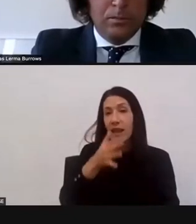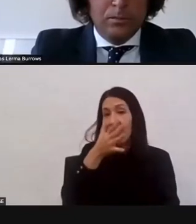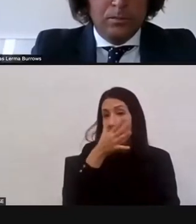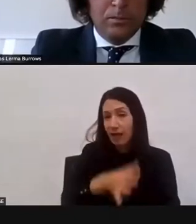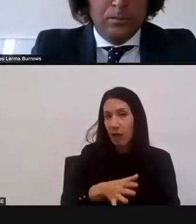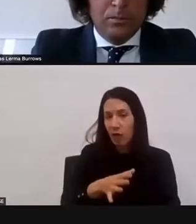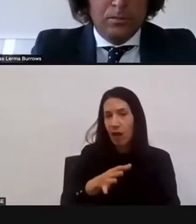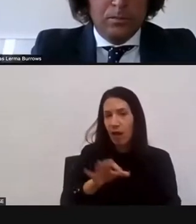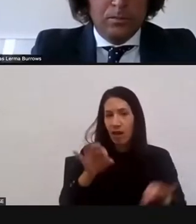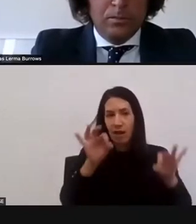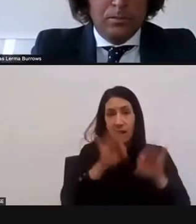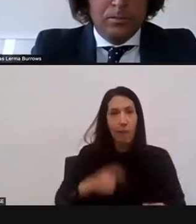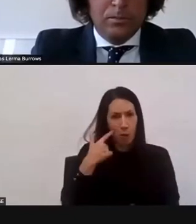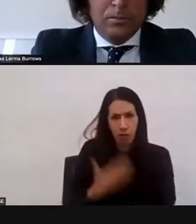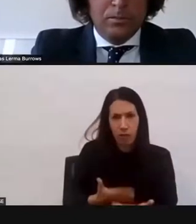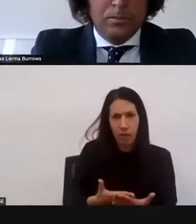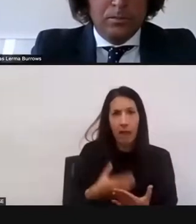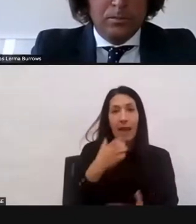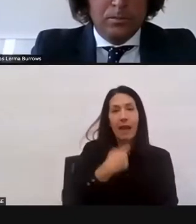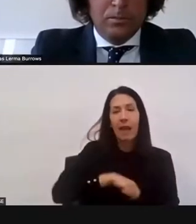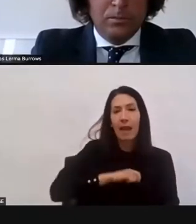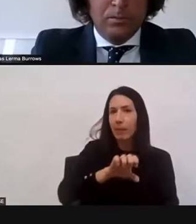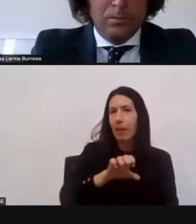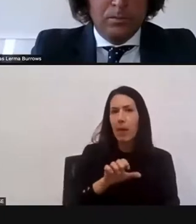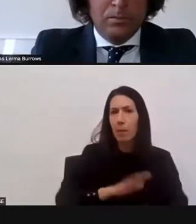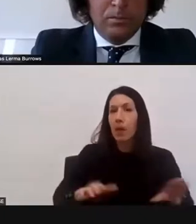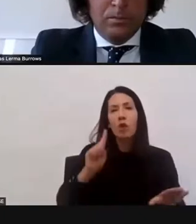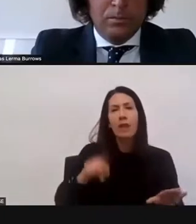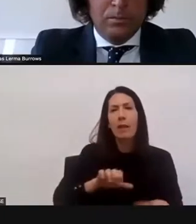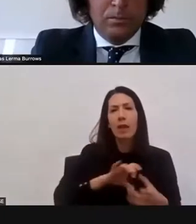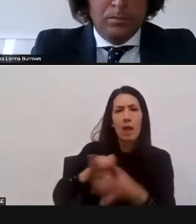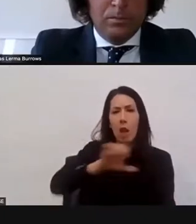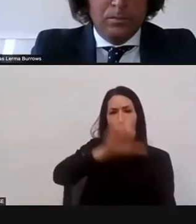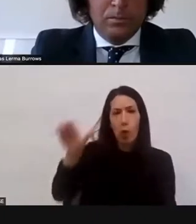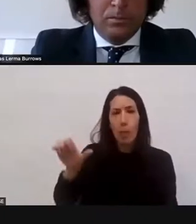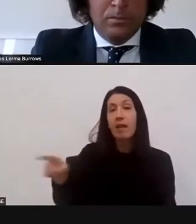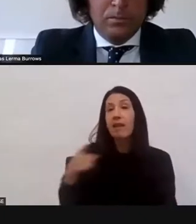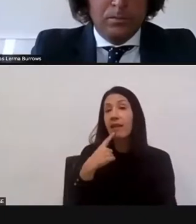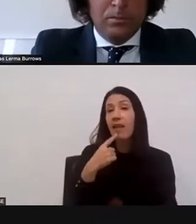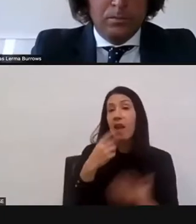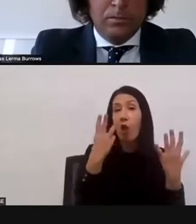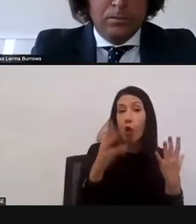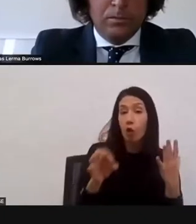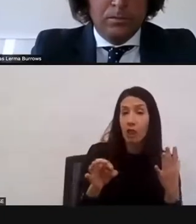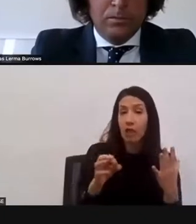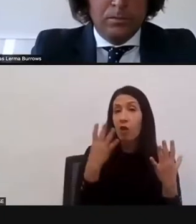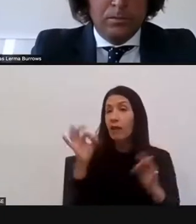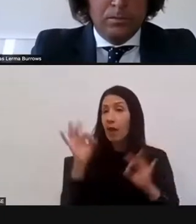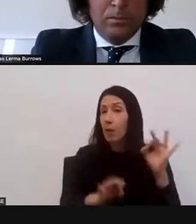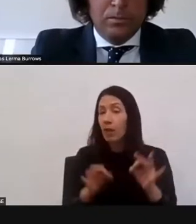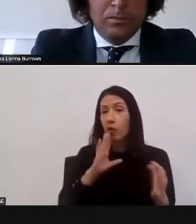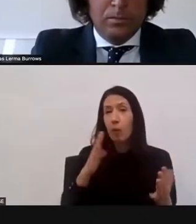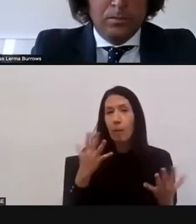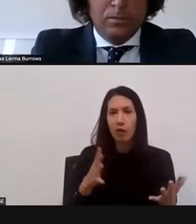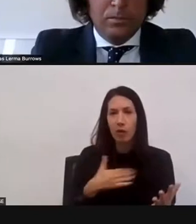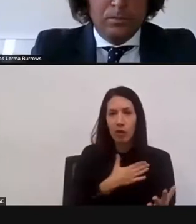constatada en toda Europa y según la Agencia de Derechos Humanos de la Unión Europea está entre el 80 y el 90%. ¿Qué está